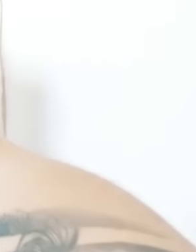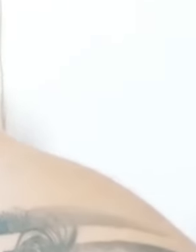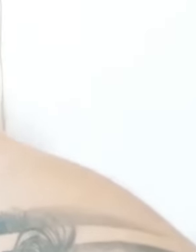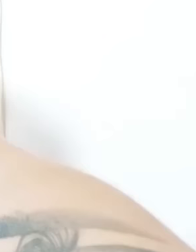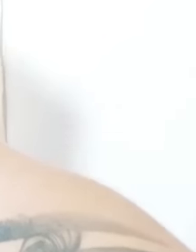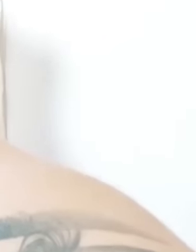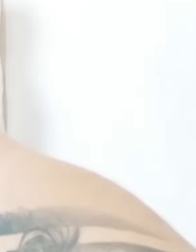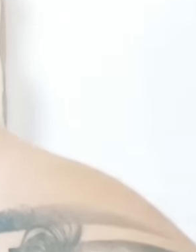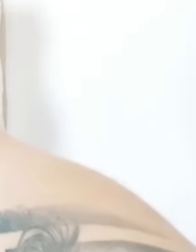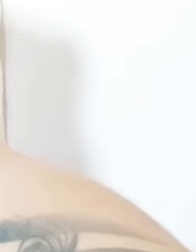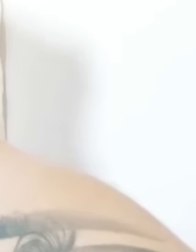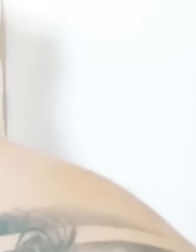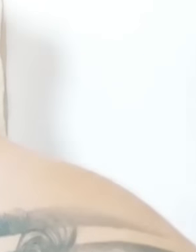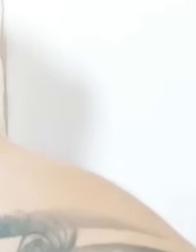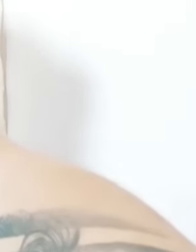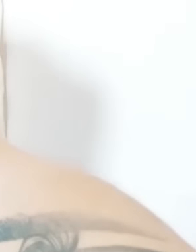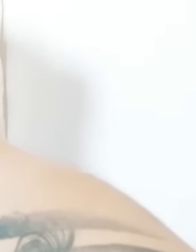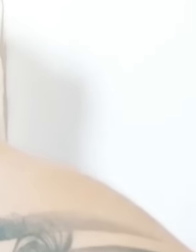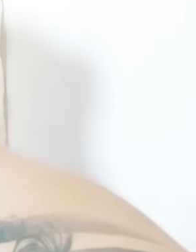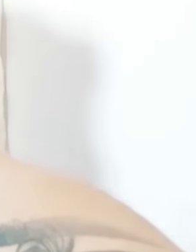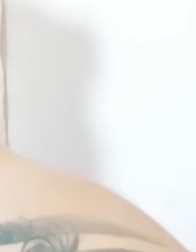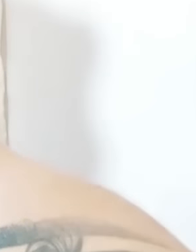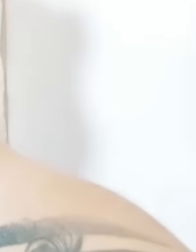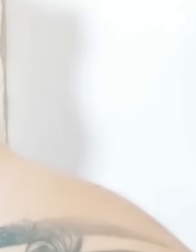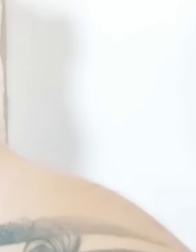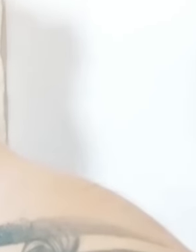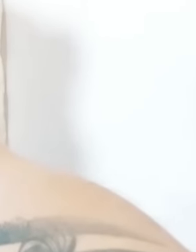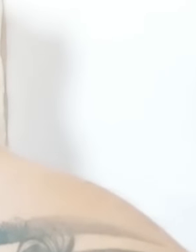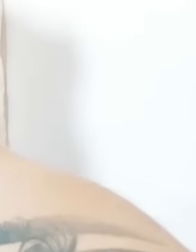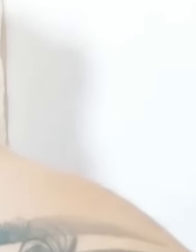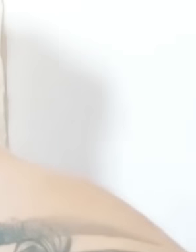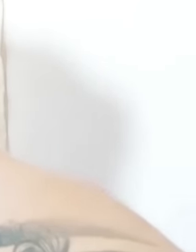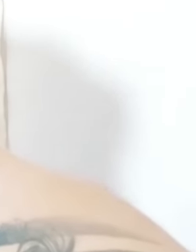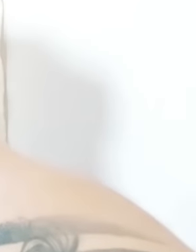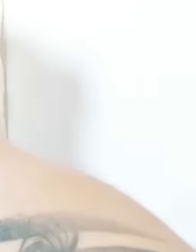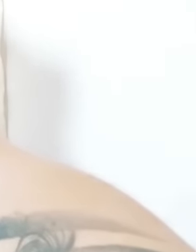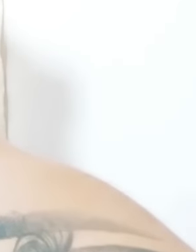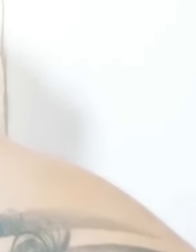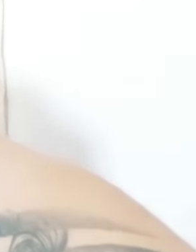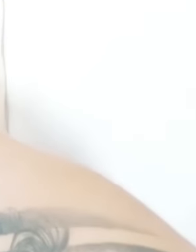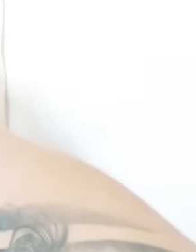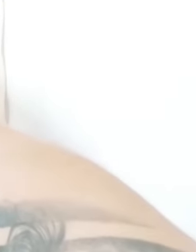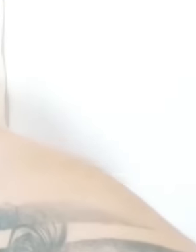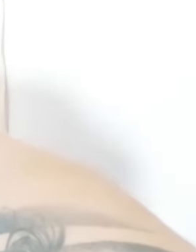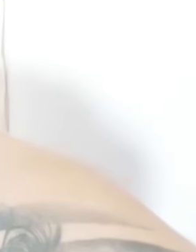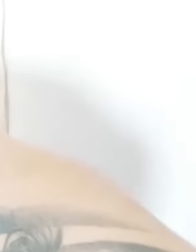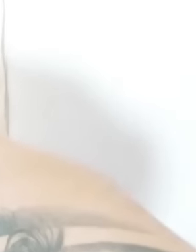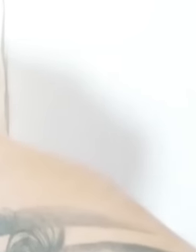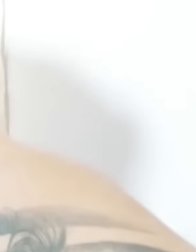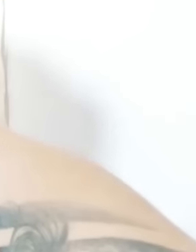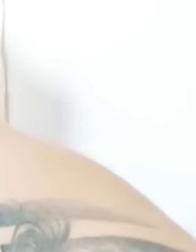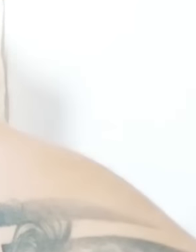fue a incentivar que México tiene que tener una nueva reforma fiscal que